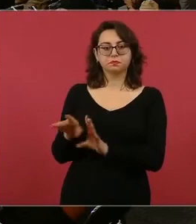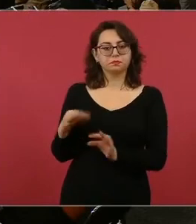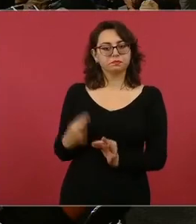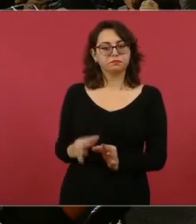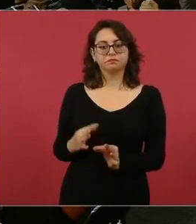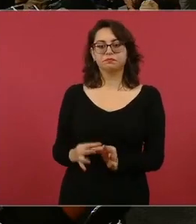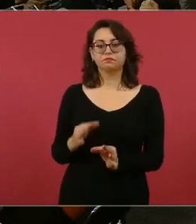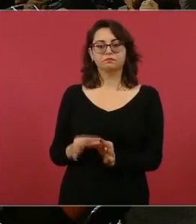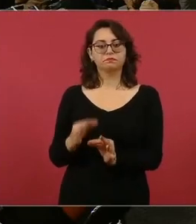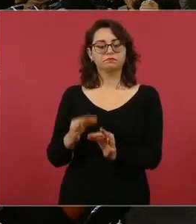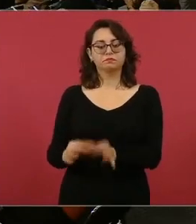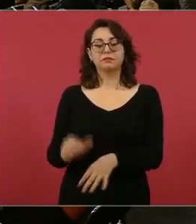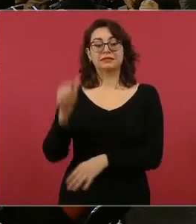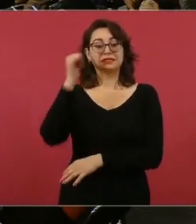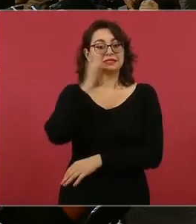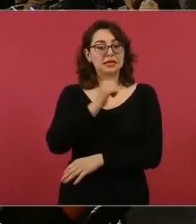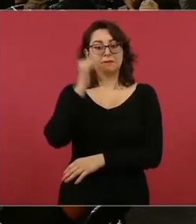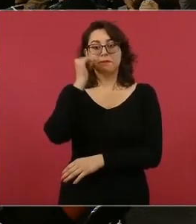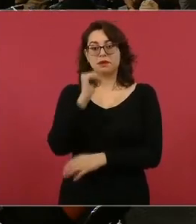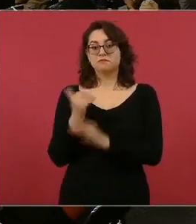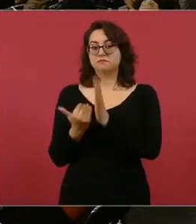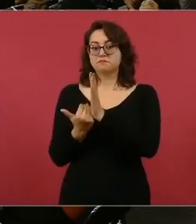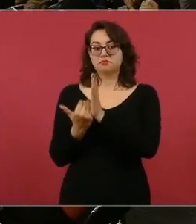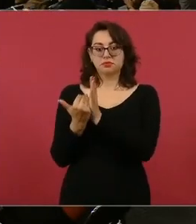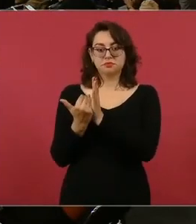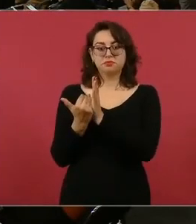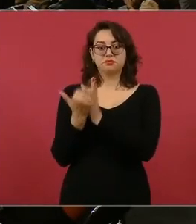en aumento.